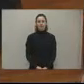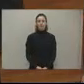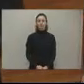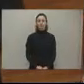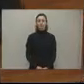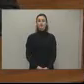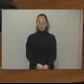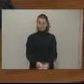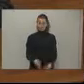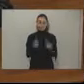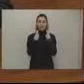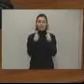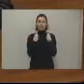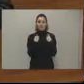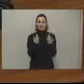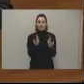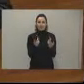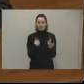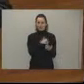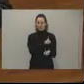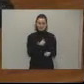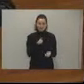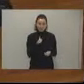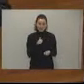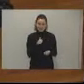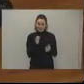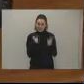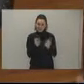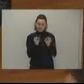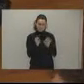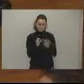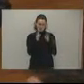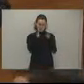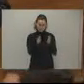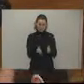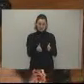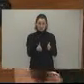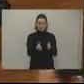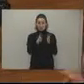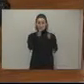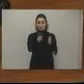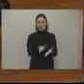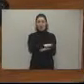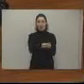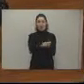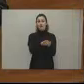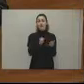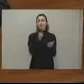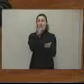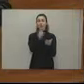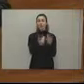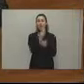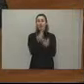Señor diputado, no esperaba menos de usted. Usted en realidad no ha hablado de mis mil días, sino